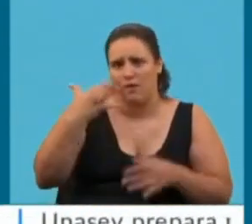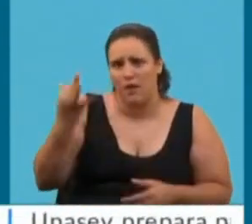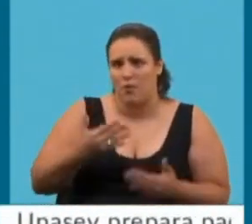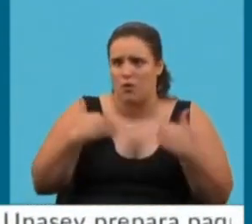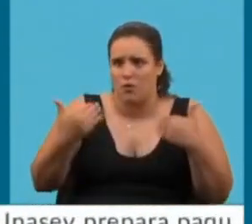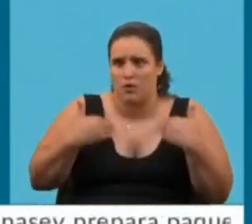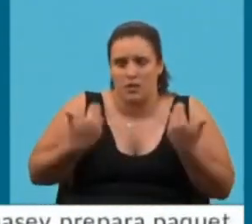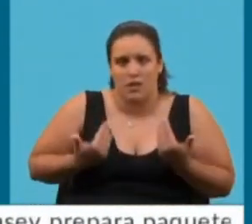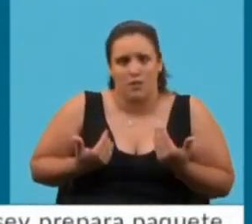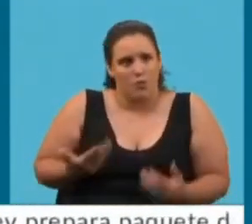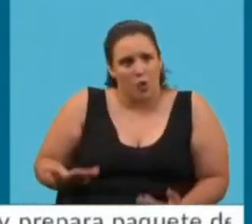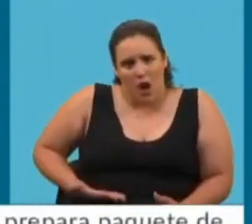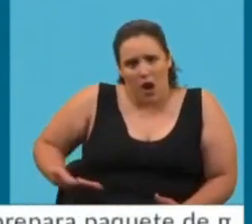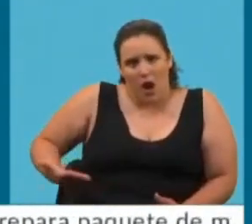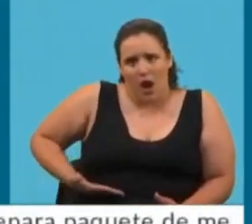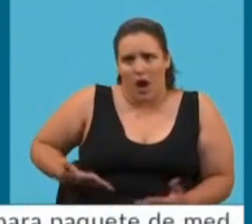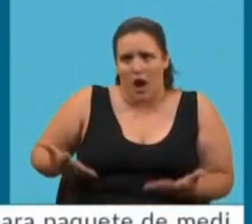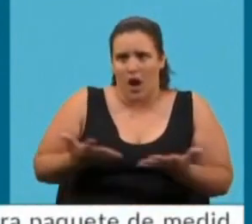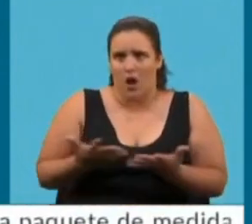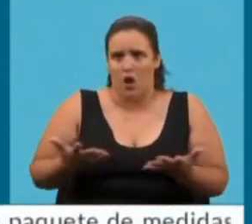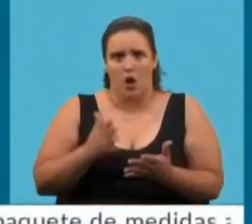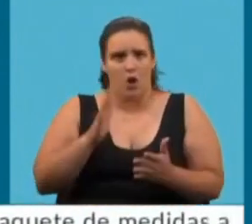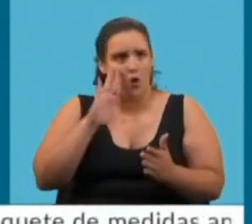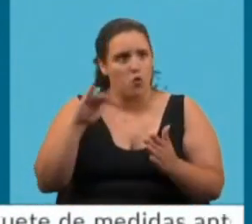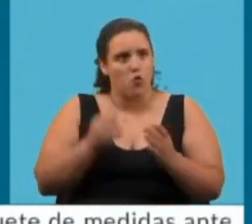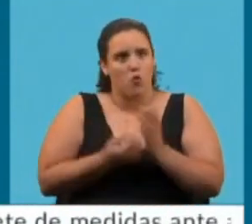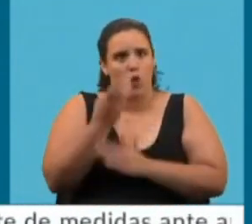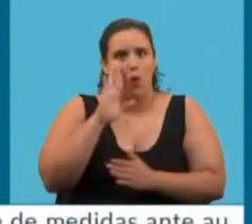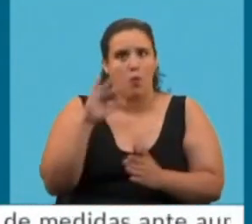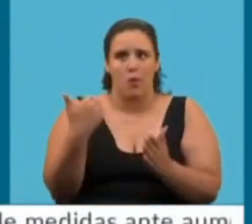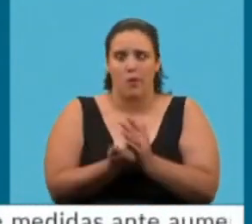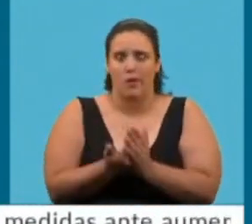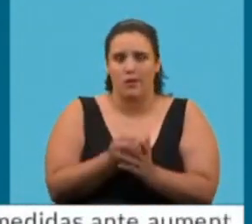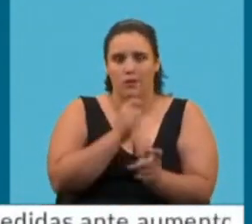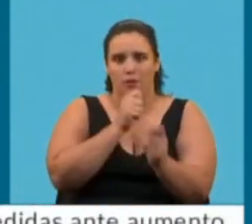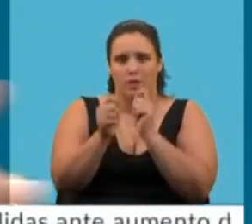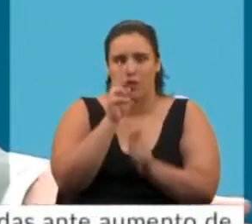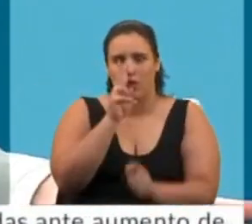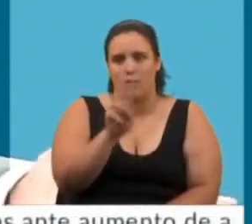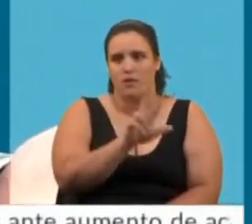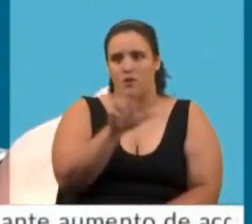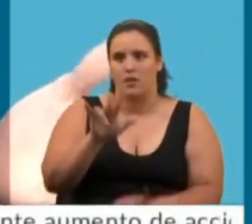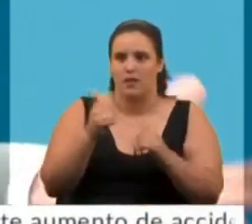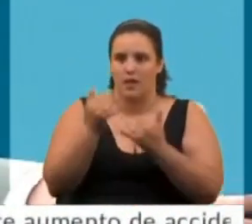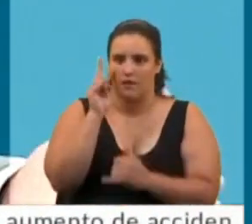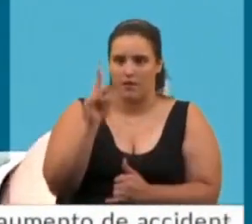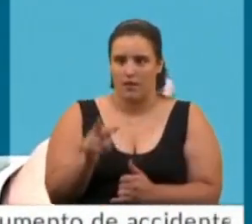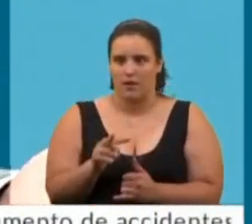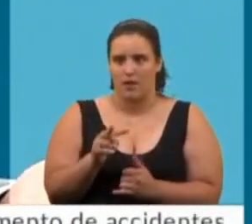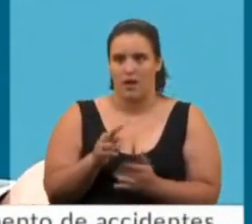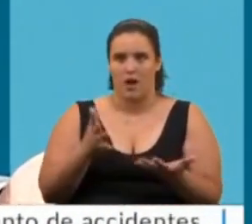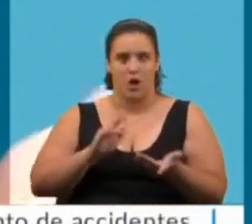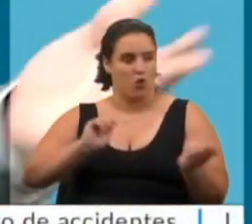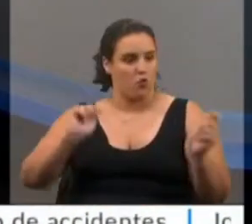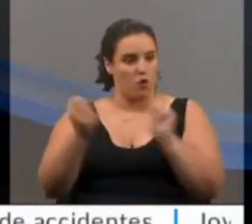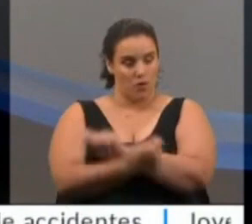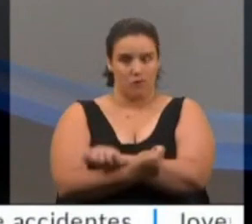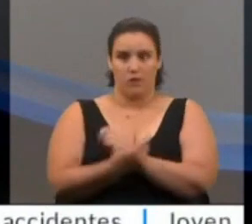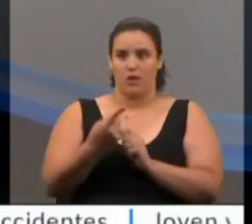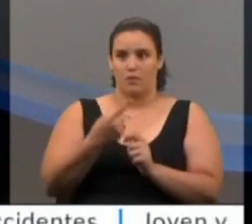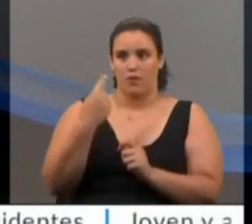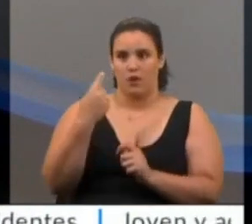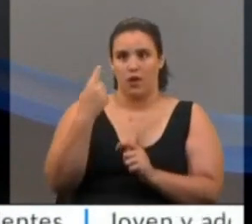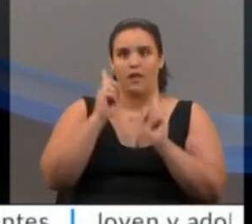muy entusiasmados con esta puesta en marcha de este Telenoche 2023. Como ustedes verán, la casa se renueva, las